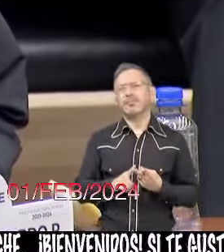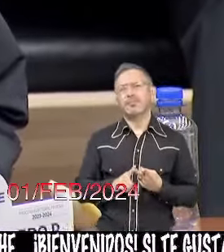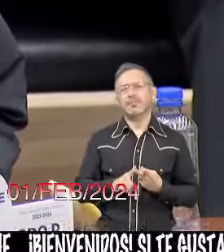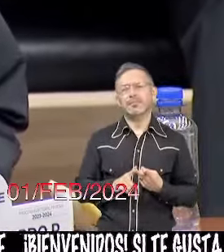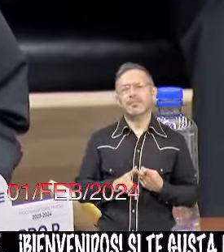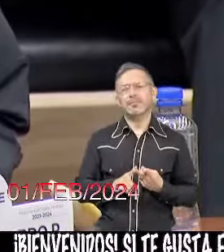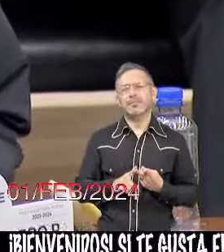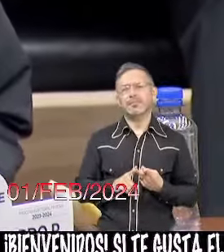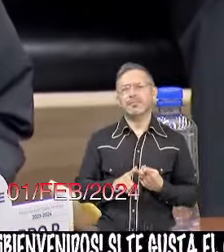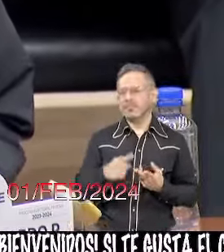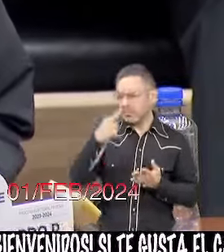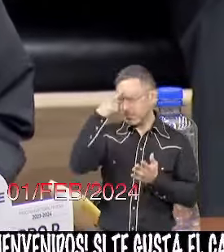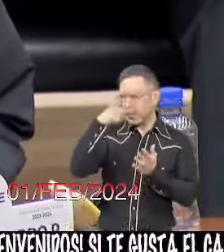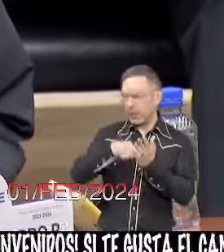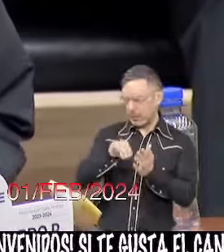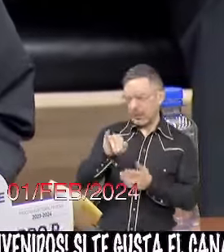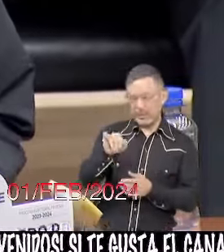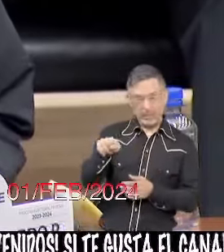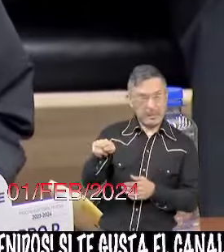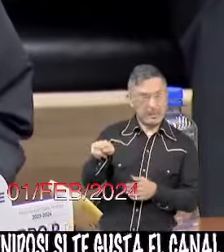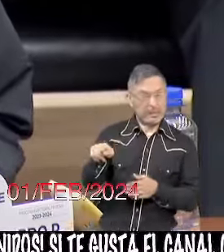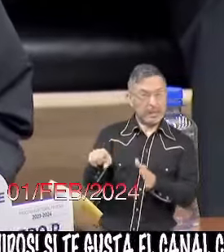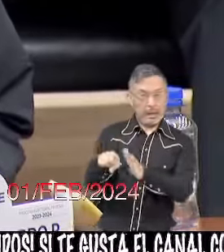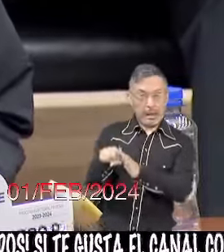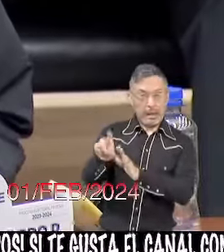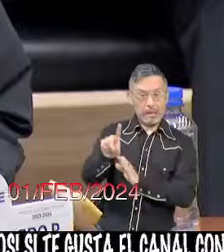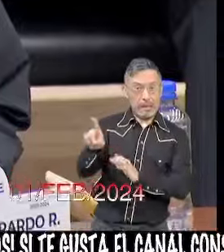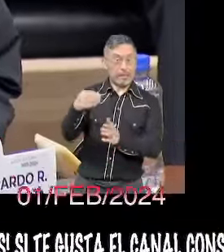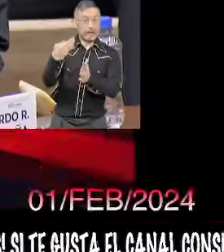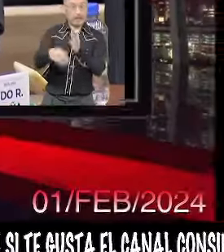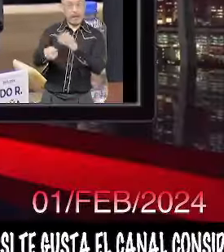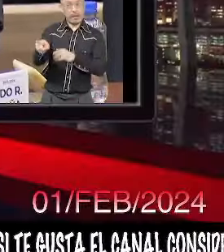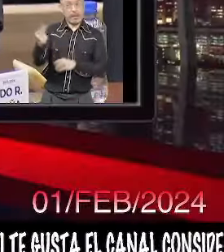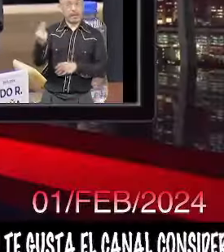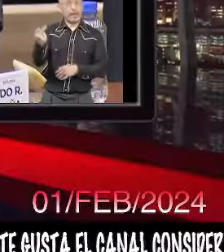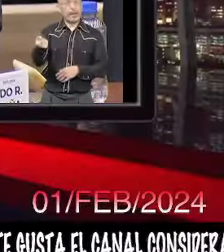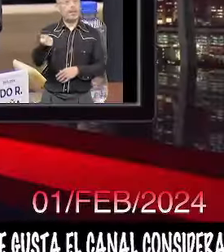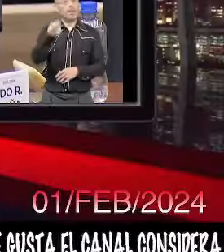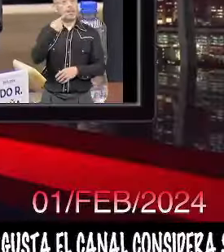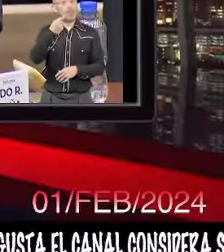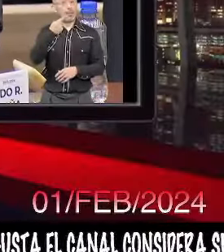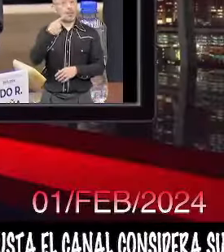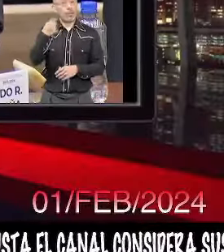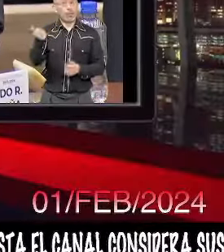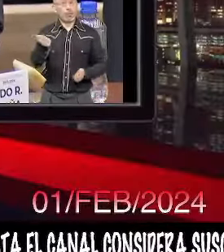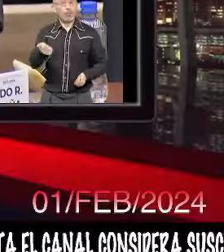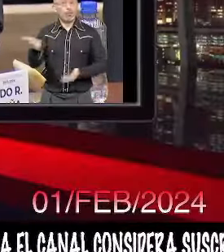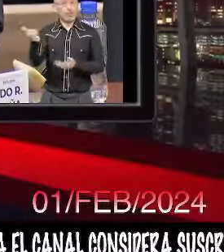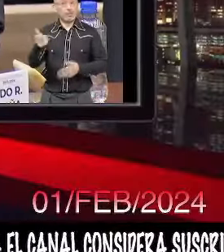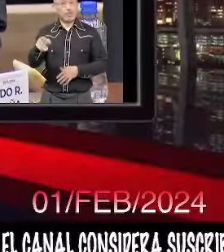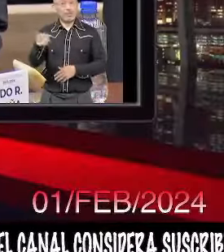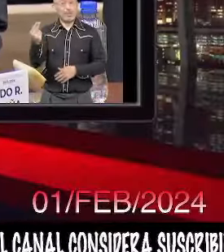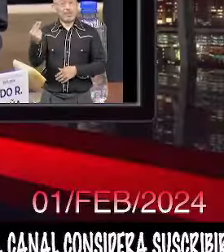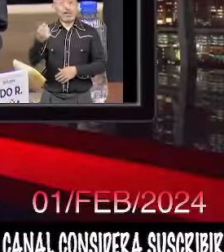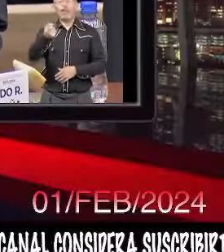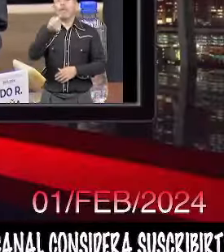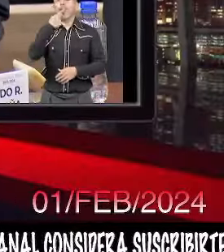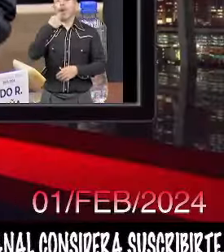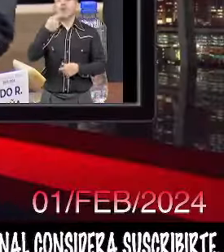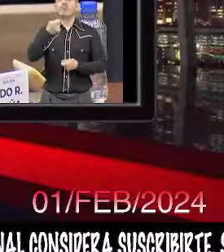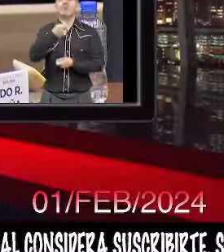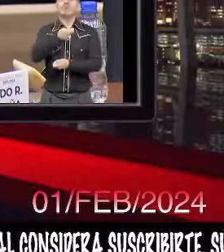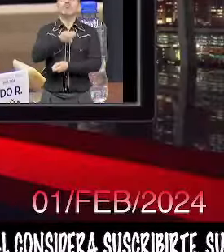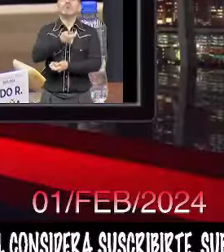parece que sí les hace falta medicamento aquí a la derecha. Así es que se les otorgará gratuita y expeditamente. Yo